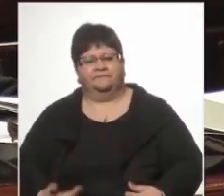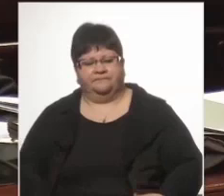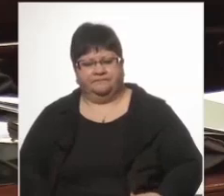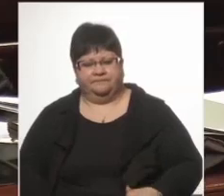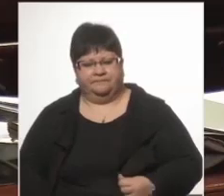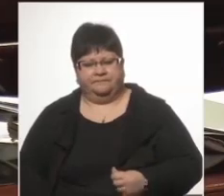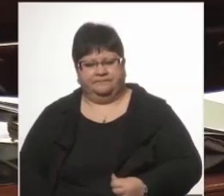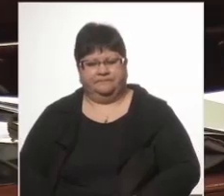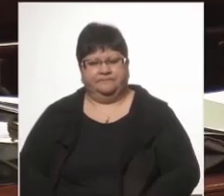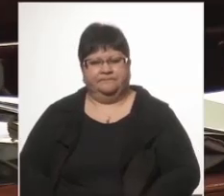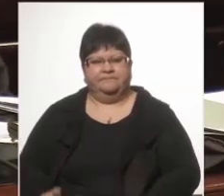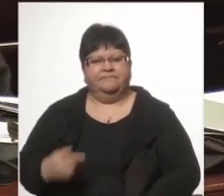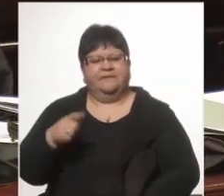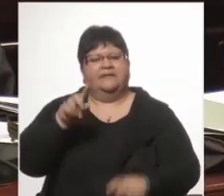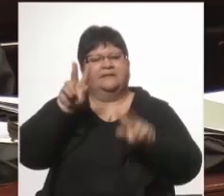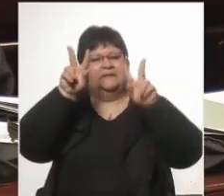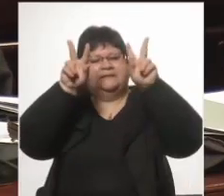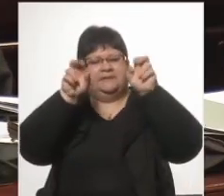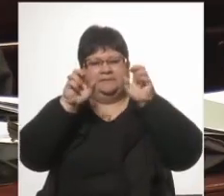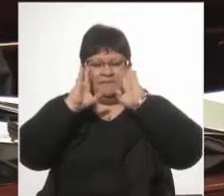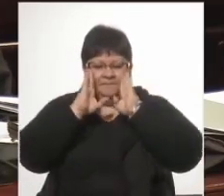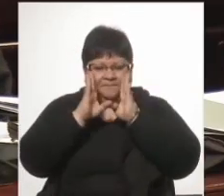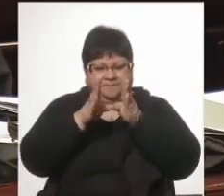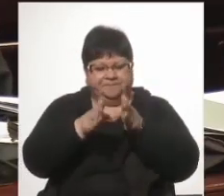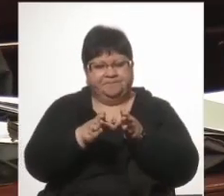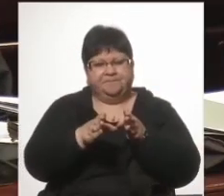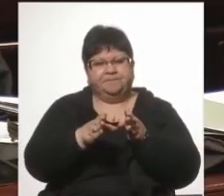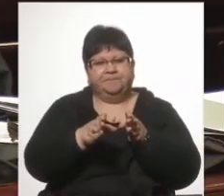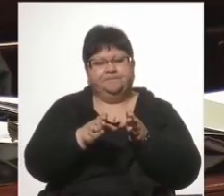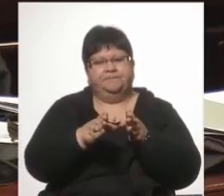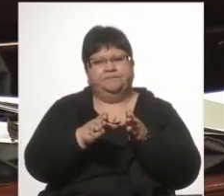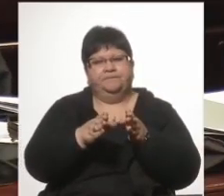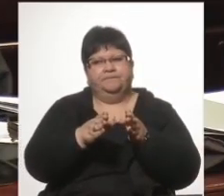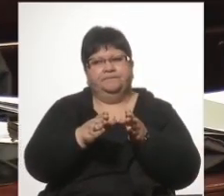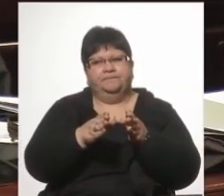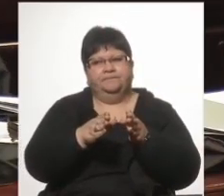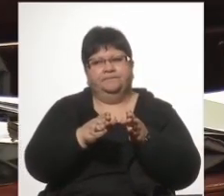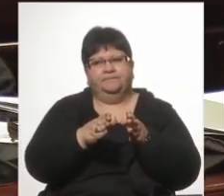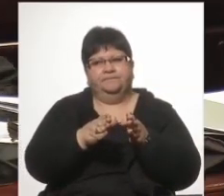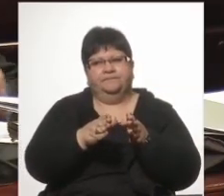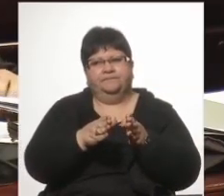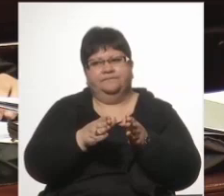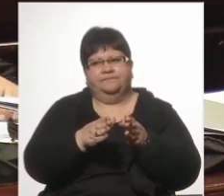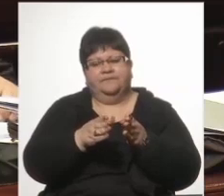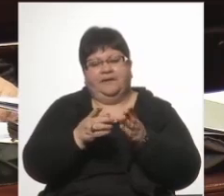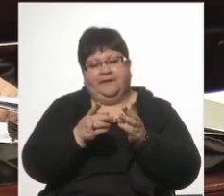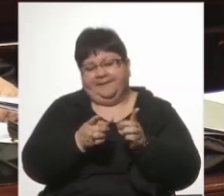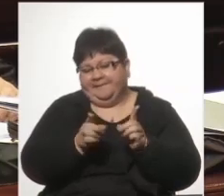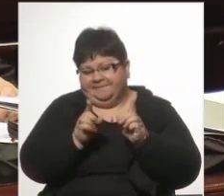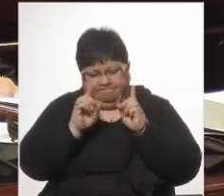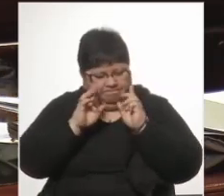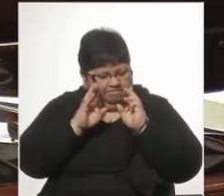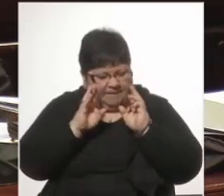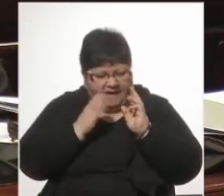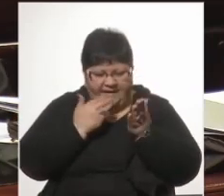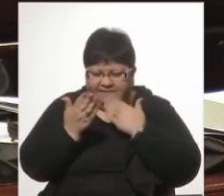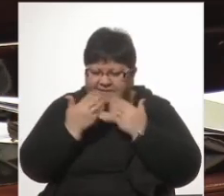refiriéndonos al tema que nos ocupa y tratando de remitirnos concretamente al mismo,